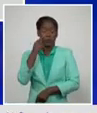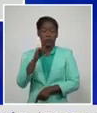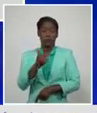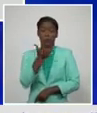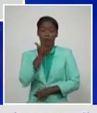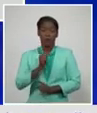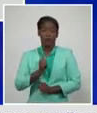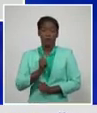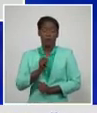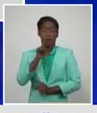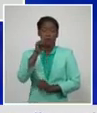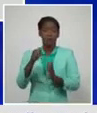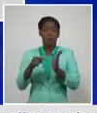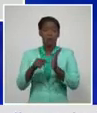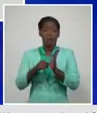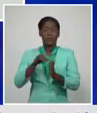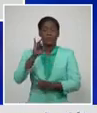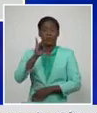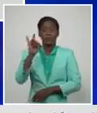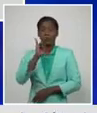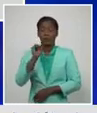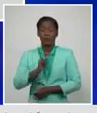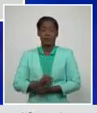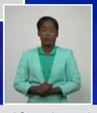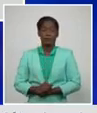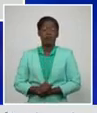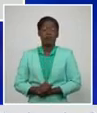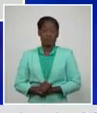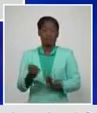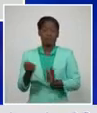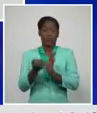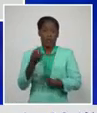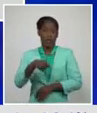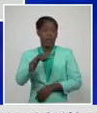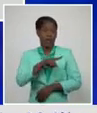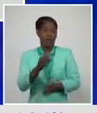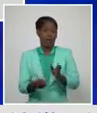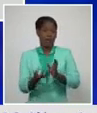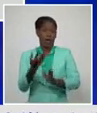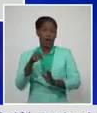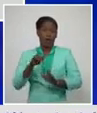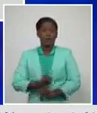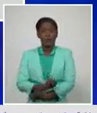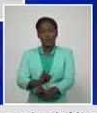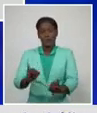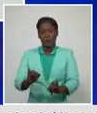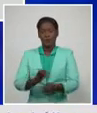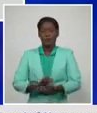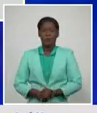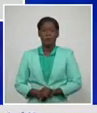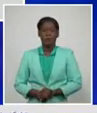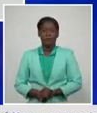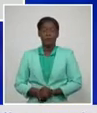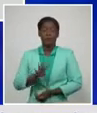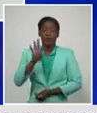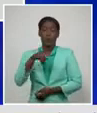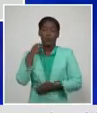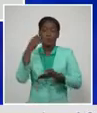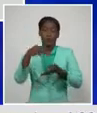1.077 casos confirmados en el día 1 de abril y 4 personas que han